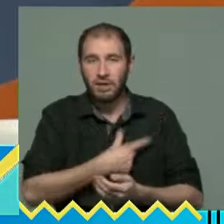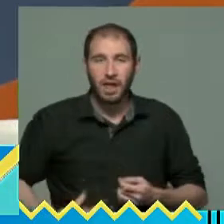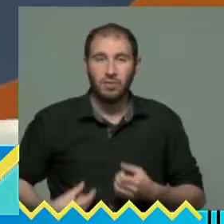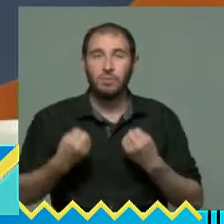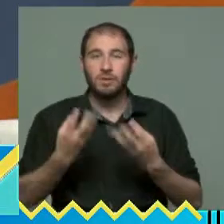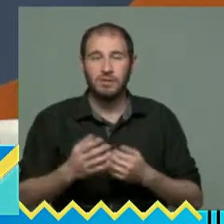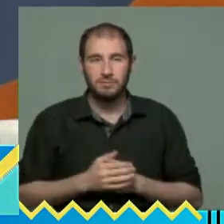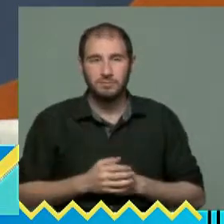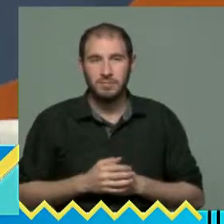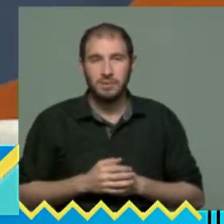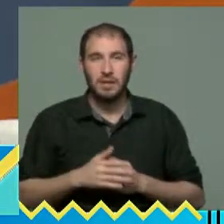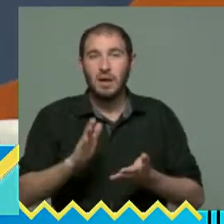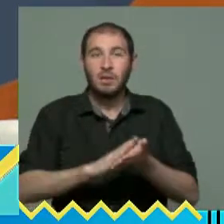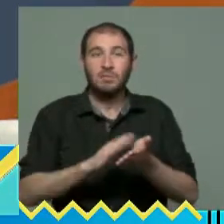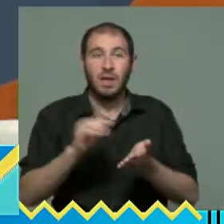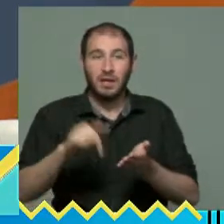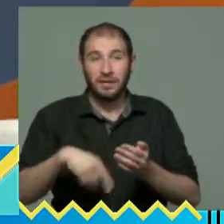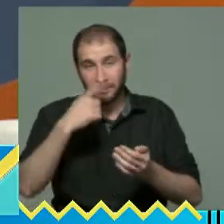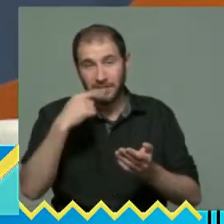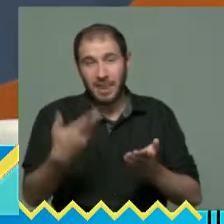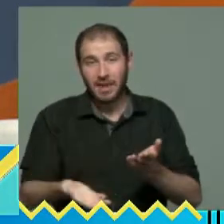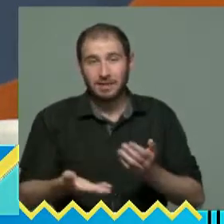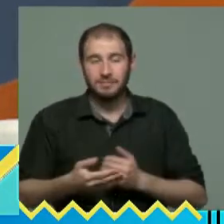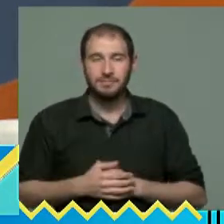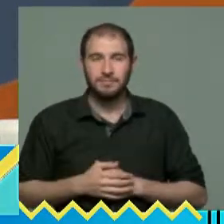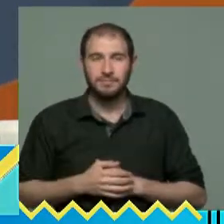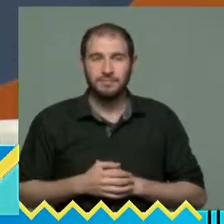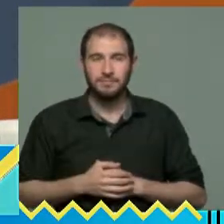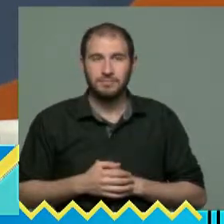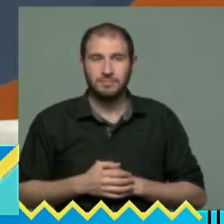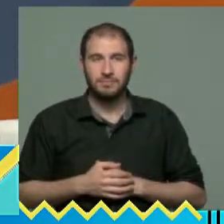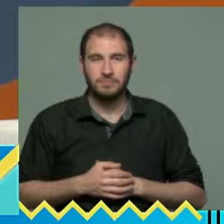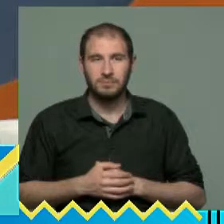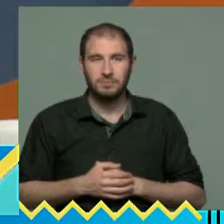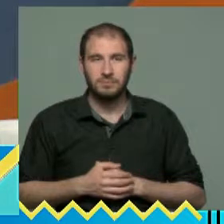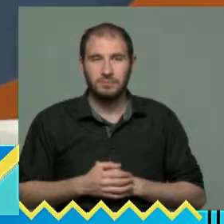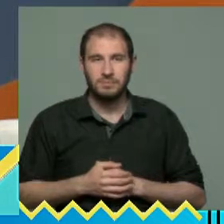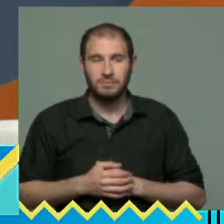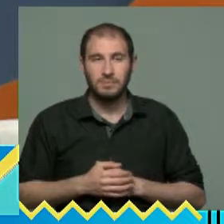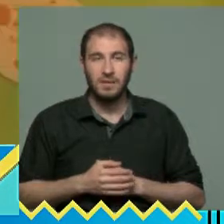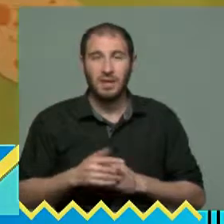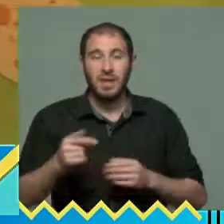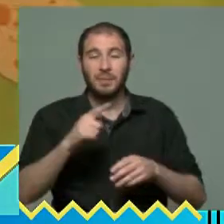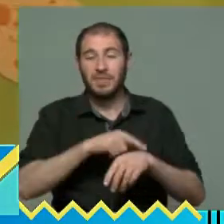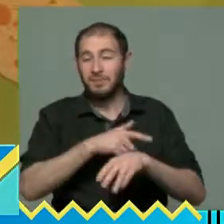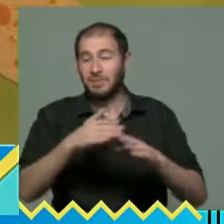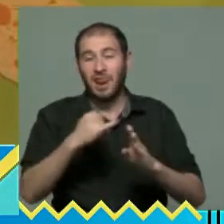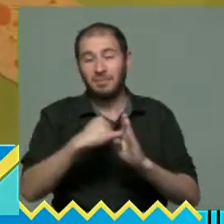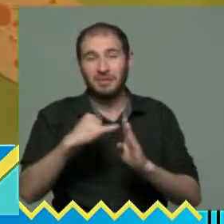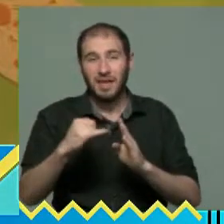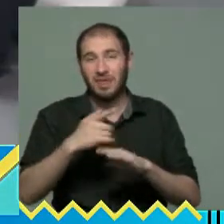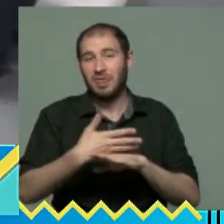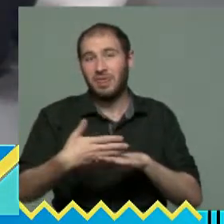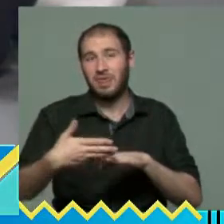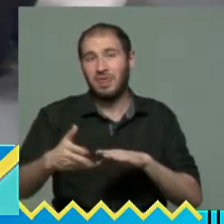esto en los hechos es lo que termina pasando, o sea, que termina la mitad del periodo y lo que va restando